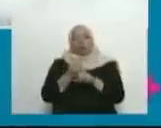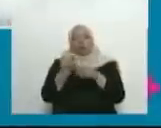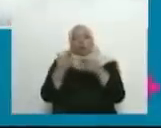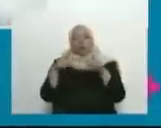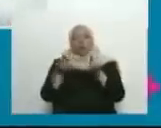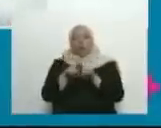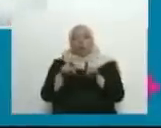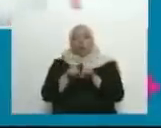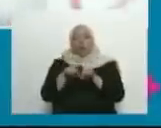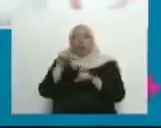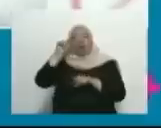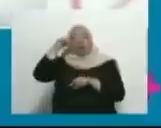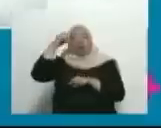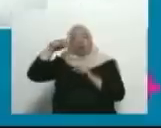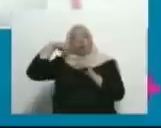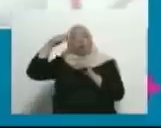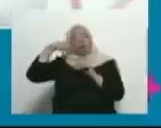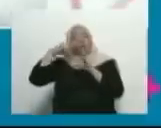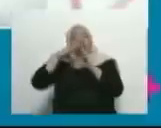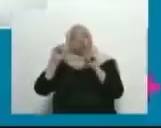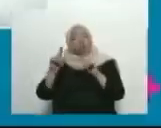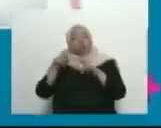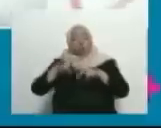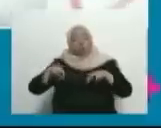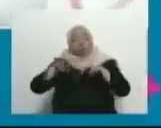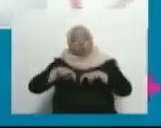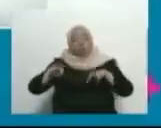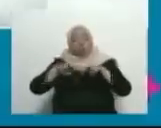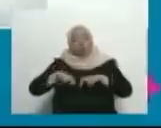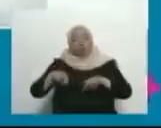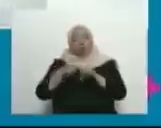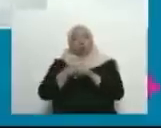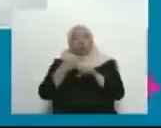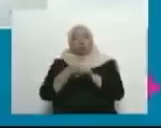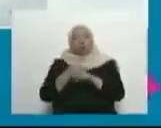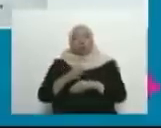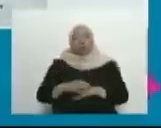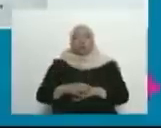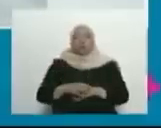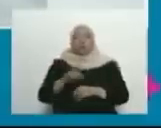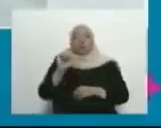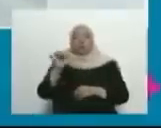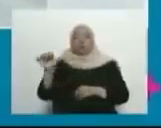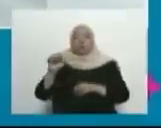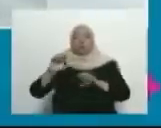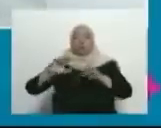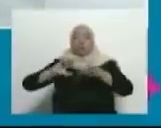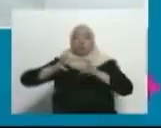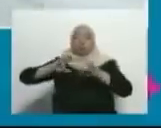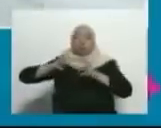pareciera, de acuerdo a los videos y a toda la primera investigación, que un zamuro se metió en un motor